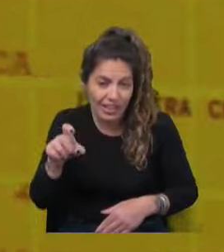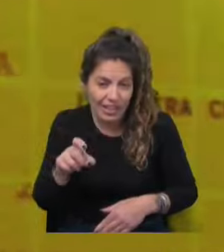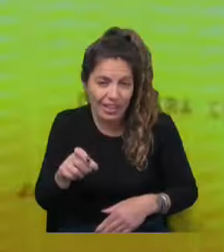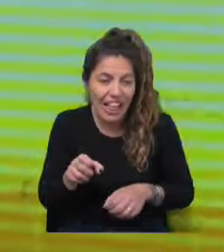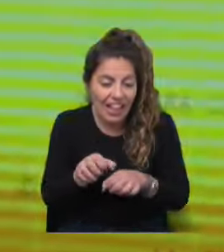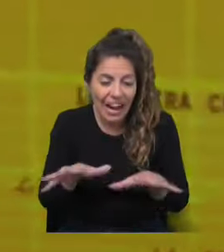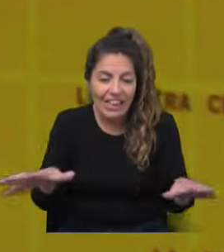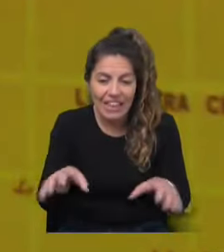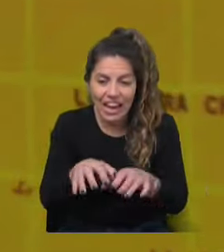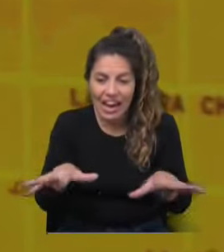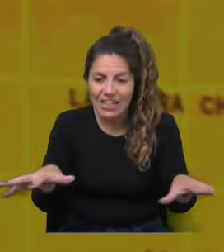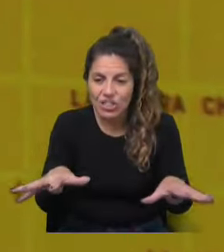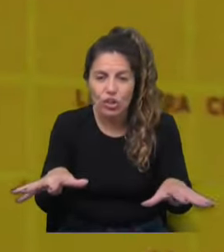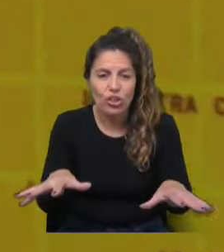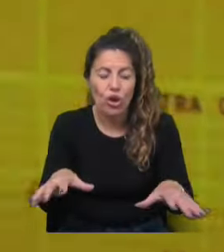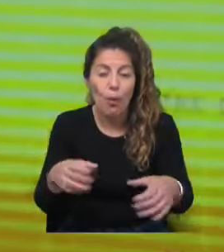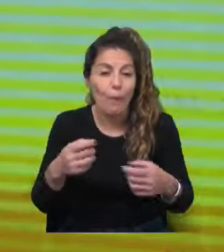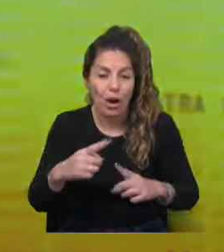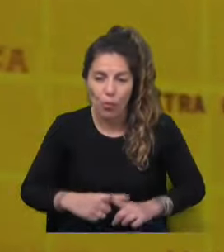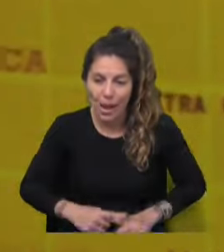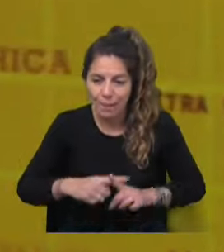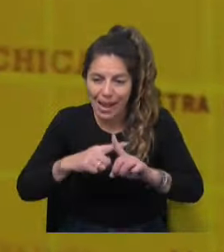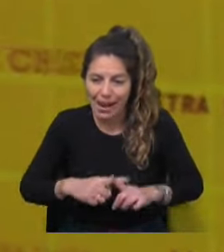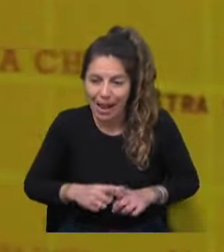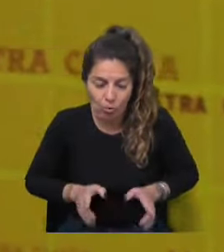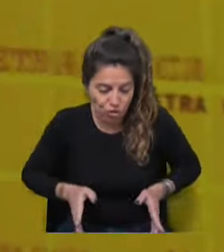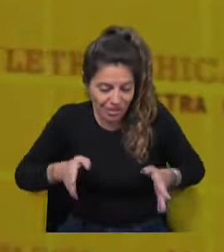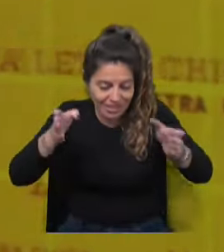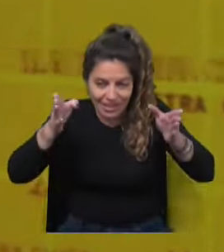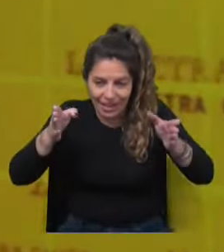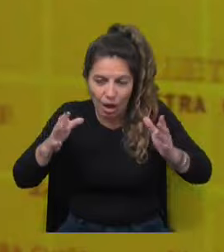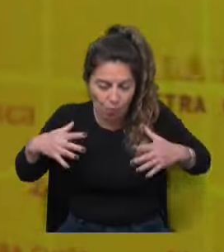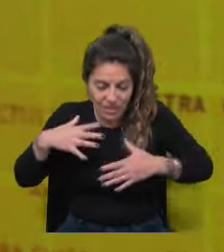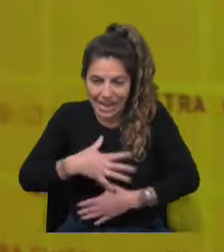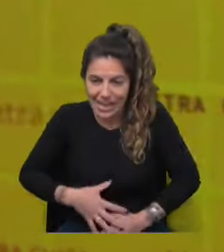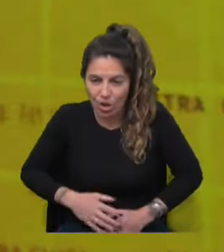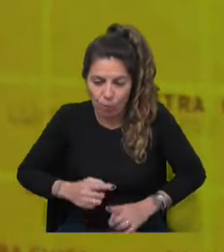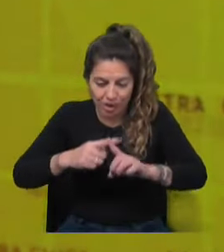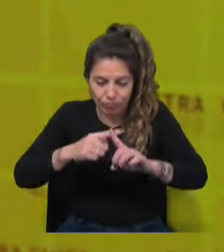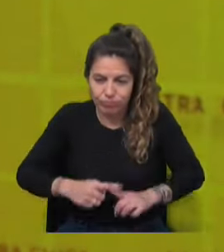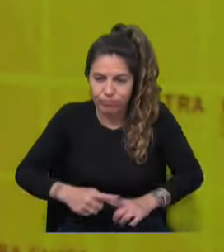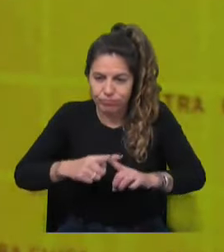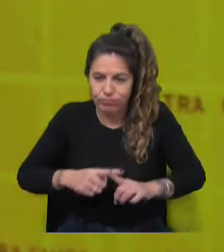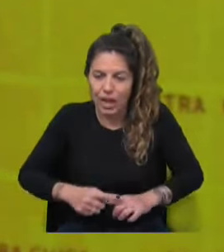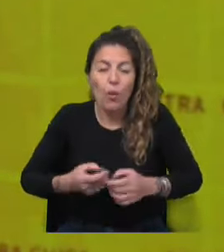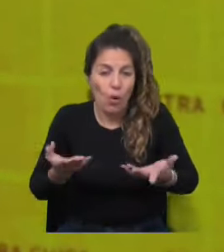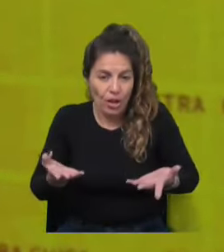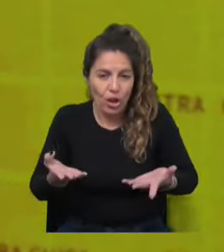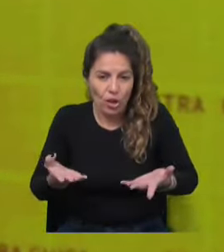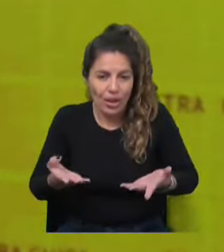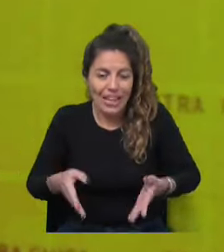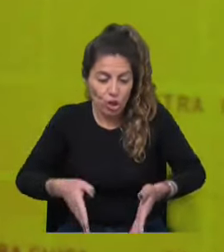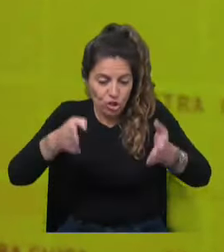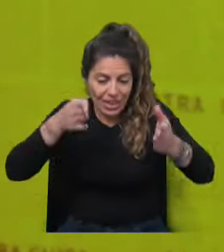irradian rayos, como cuando uno se saca una placa, vieron que uno se encierra y le ponen ahí un chaleco para no irradiarlo en alguna zona que no corresponde. Bueno,